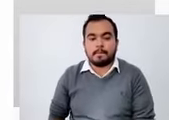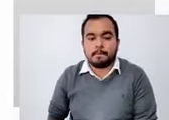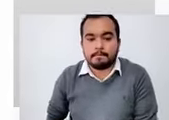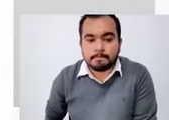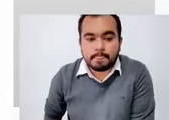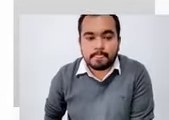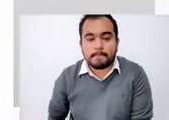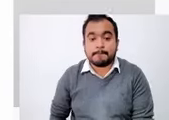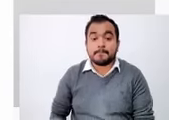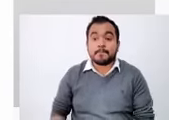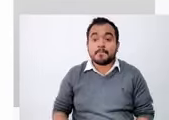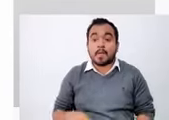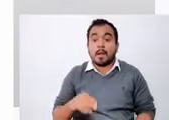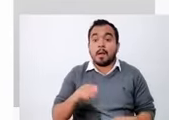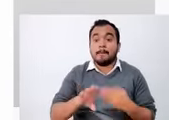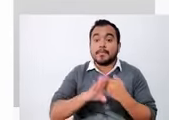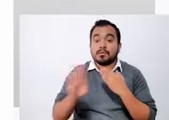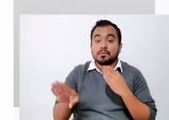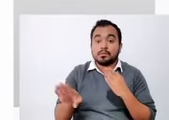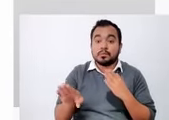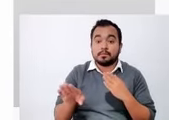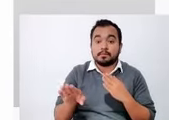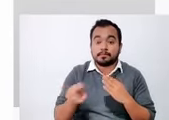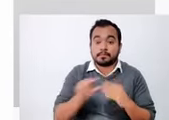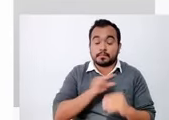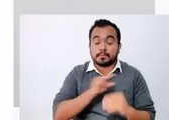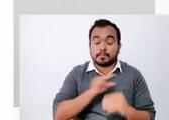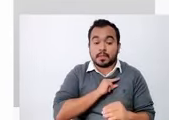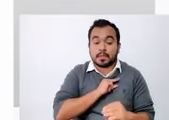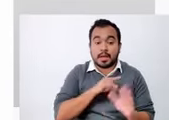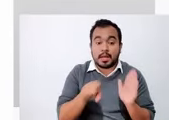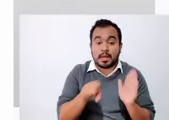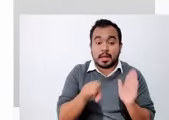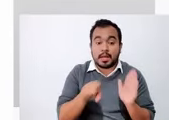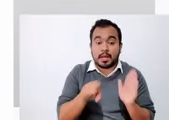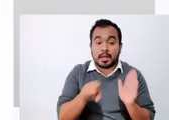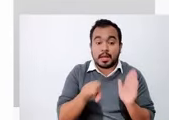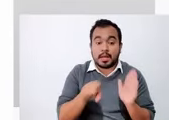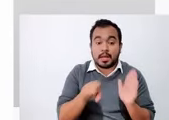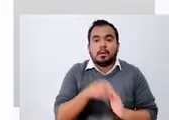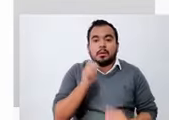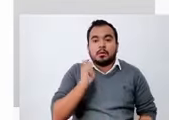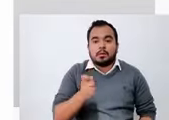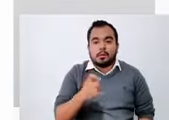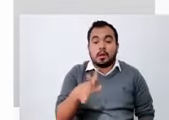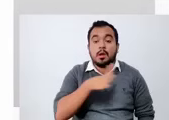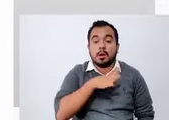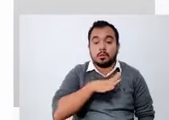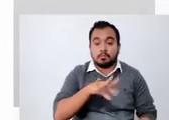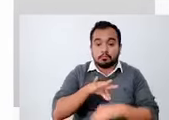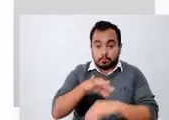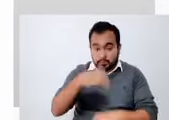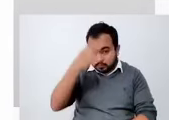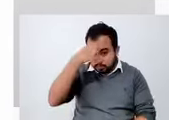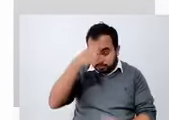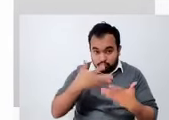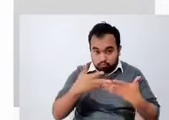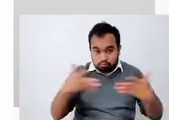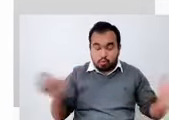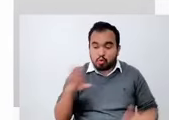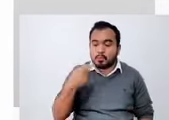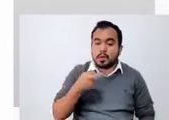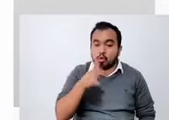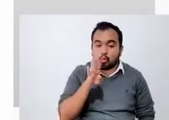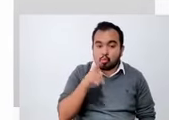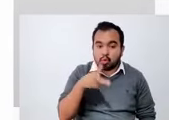¿Y la prevención especial negativa? La prevención especial negativa es la inocuización. Ahora tenemos un experimento a gran escala, ¿no? Se llama Bukele. ¿Qué